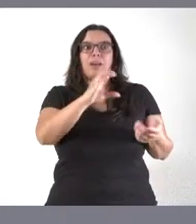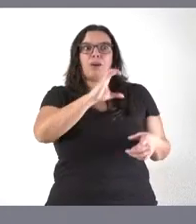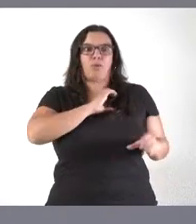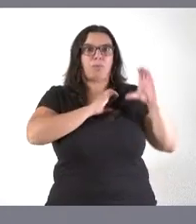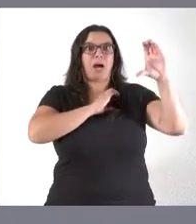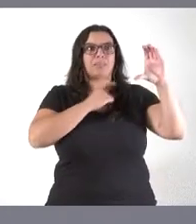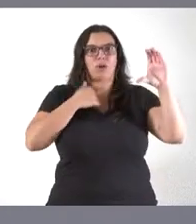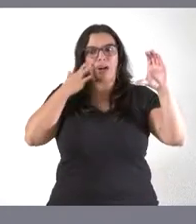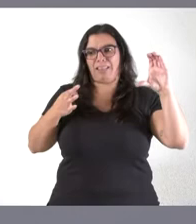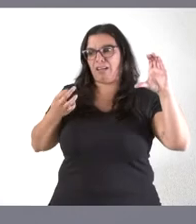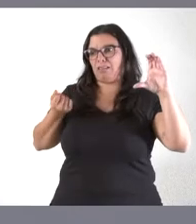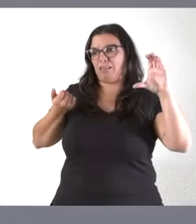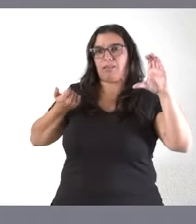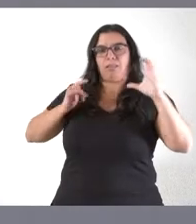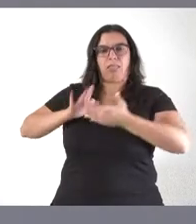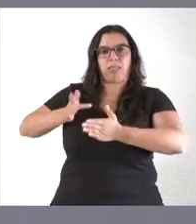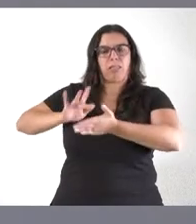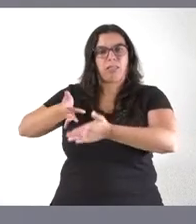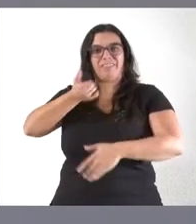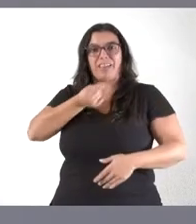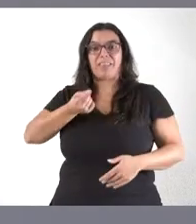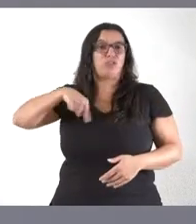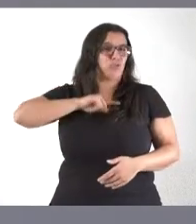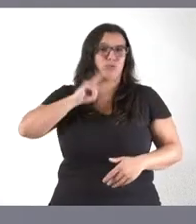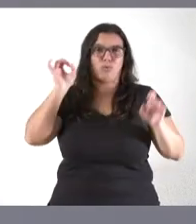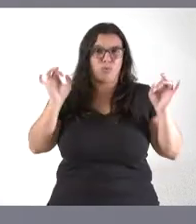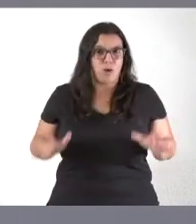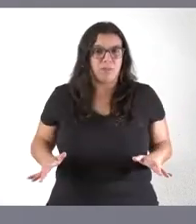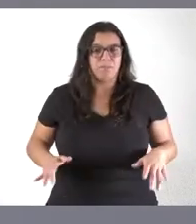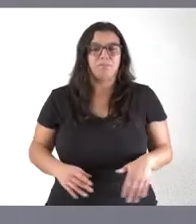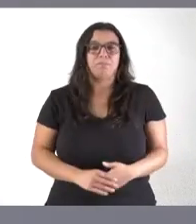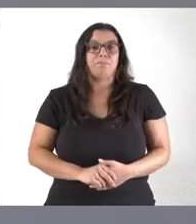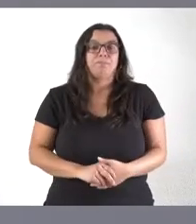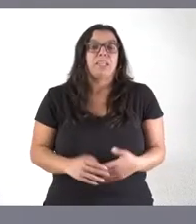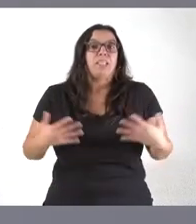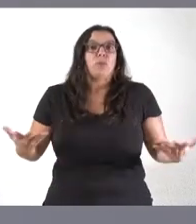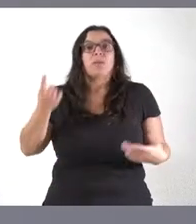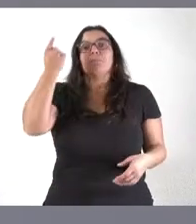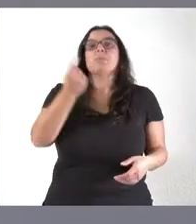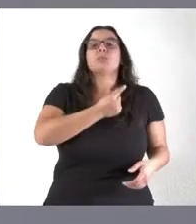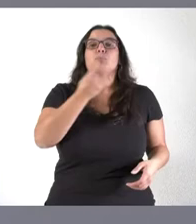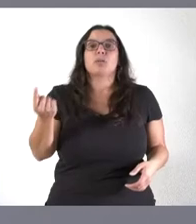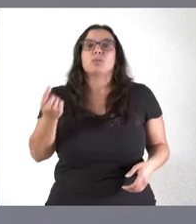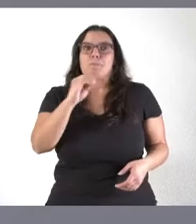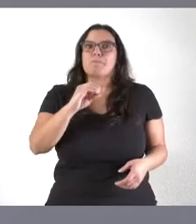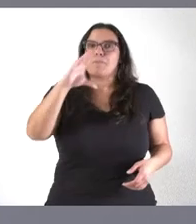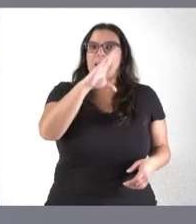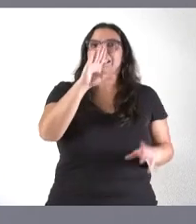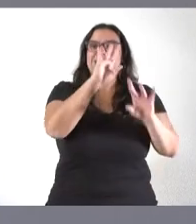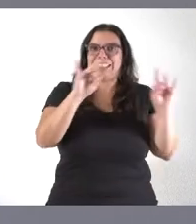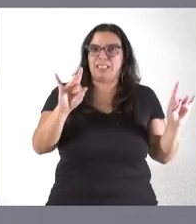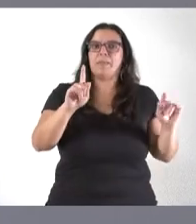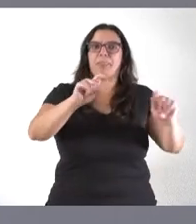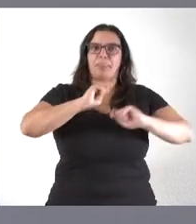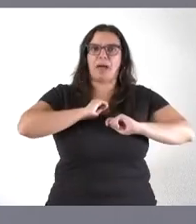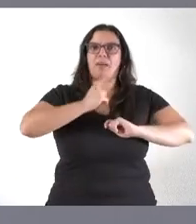pueden hacer menos cosas también las administraciones públicas en cierto modo nos pasa lo mismo y por tanto estos presupuestos sí que es verdad que nos va a permitir